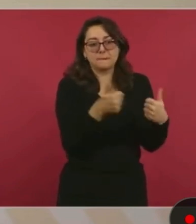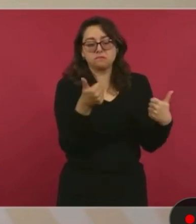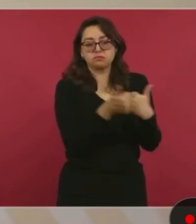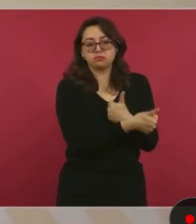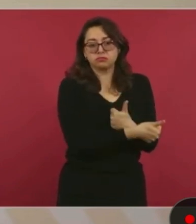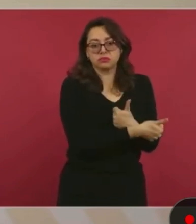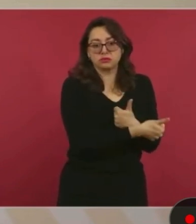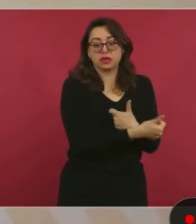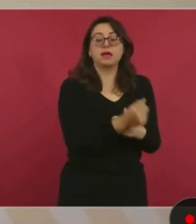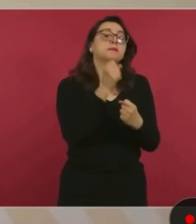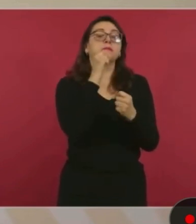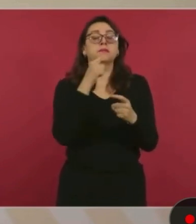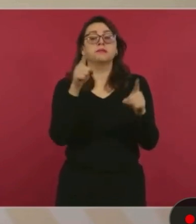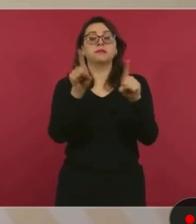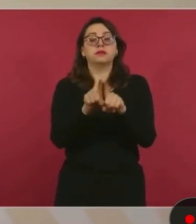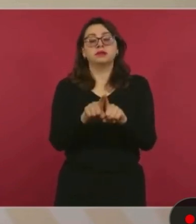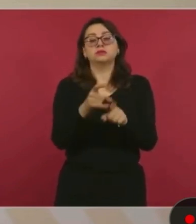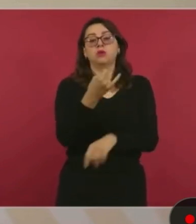niños.